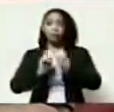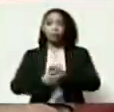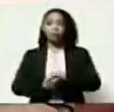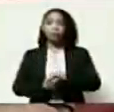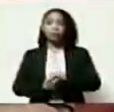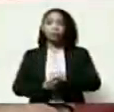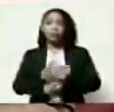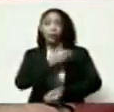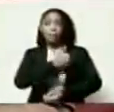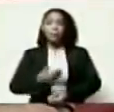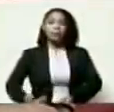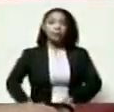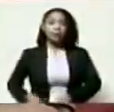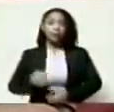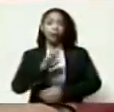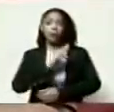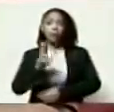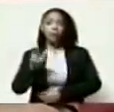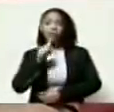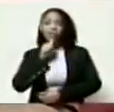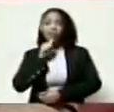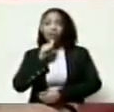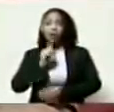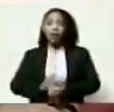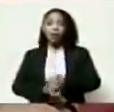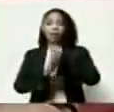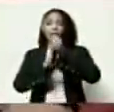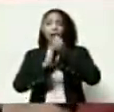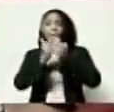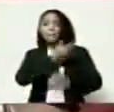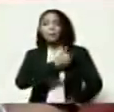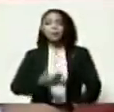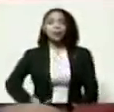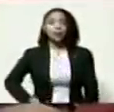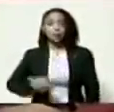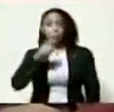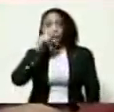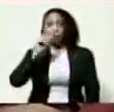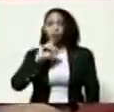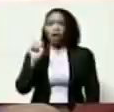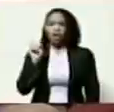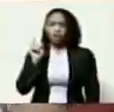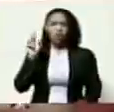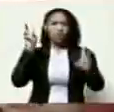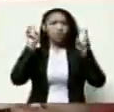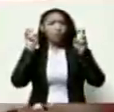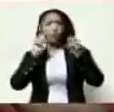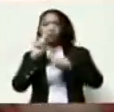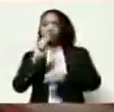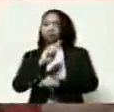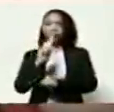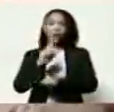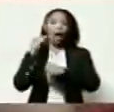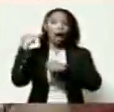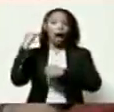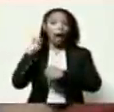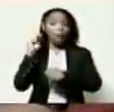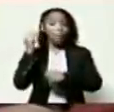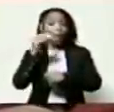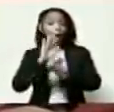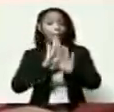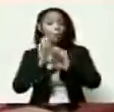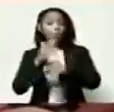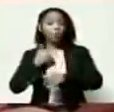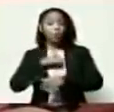del presidente de la República, quien las dirige el presidente de la República. No es nada nuevo, pues. No es nada nuevo, y que cuenta además con el apoyo de